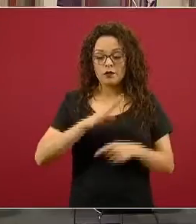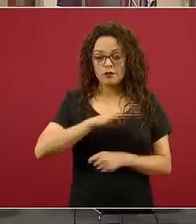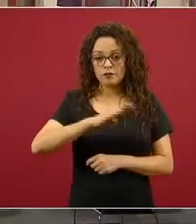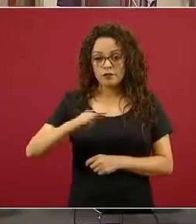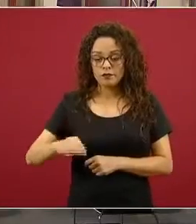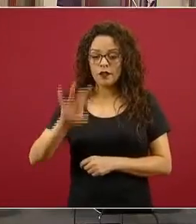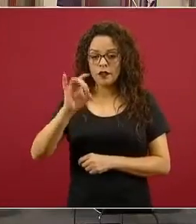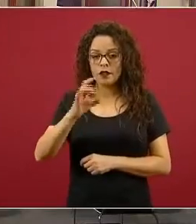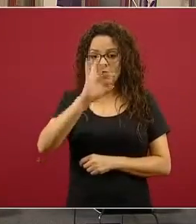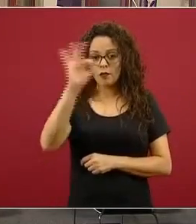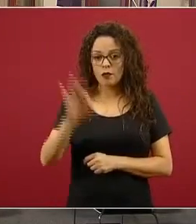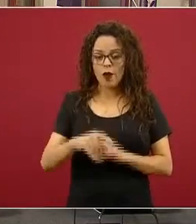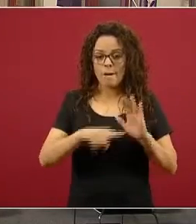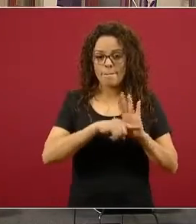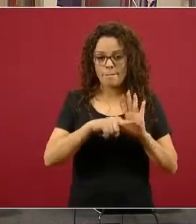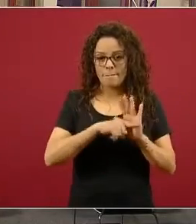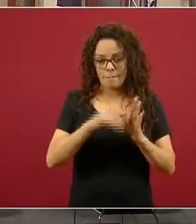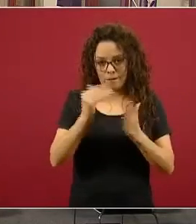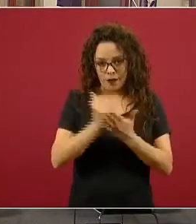La siguiente, por favor.